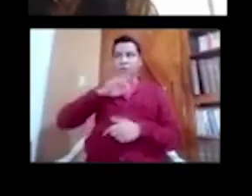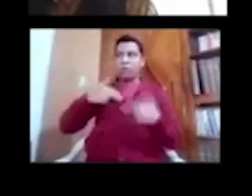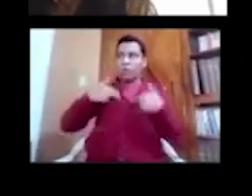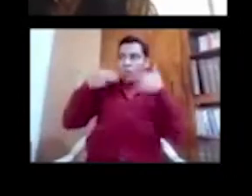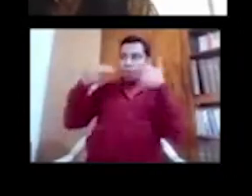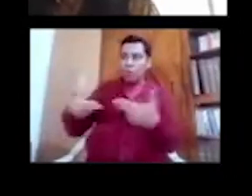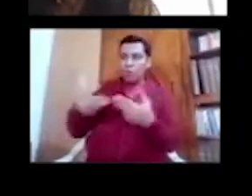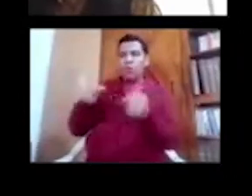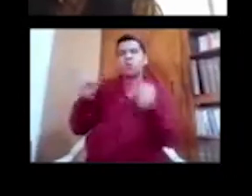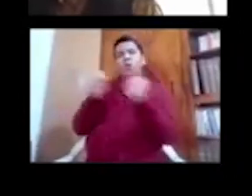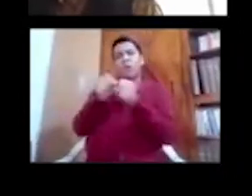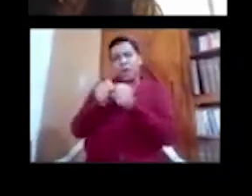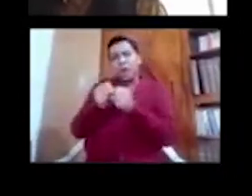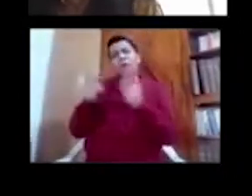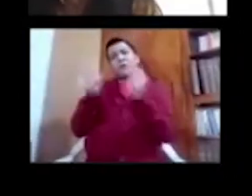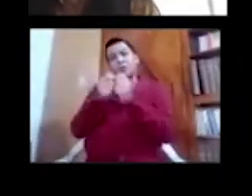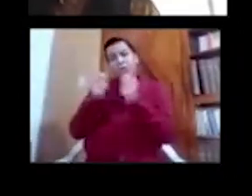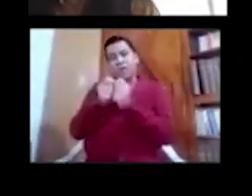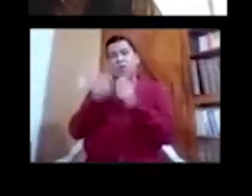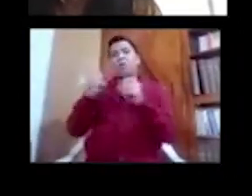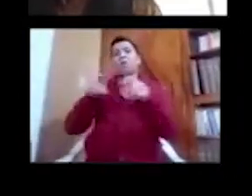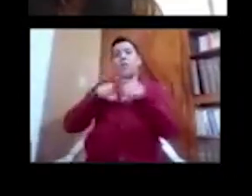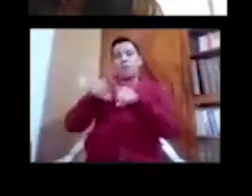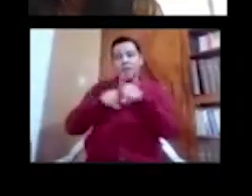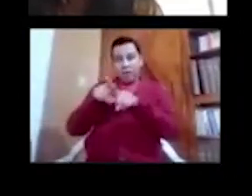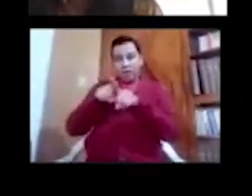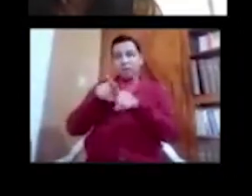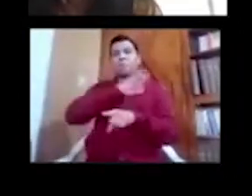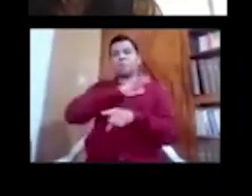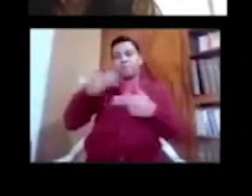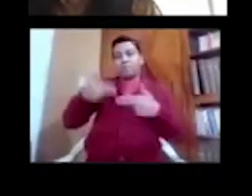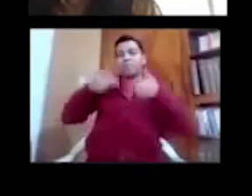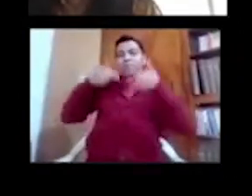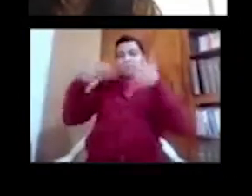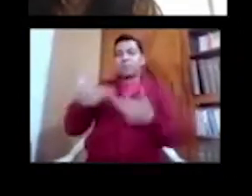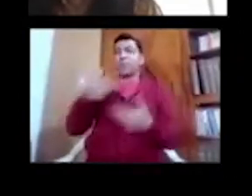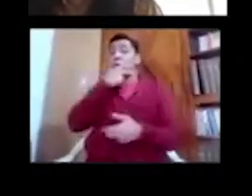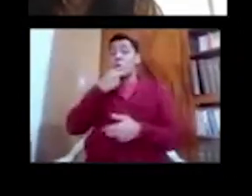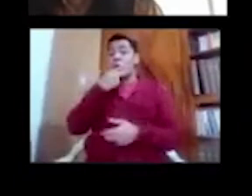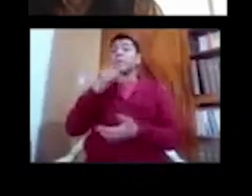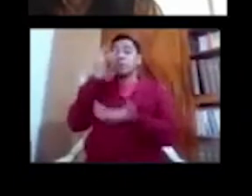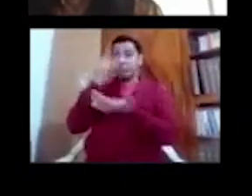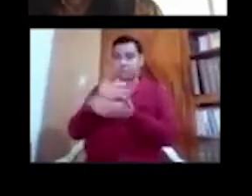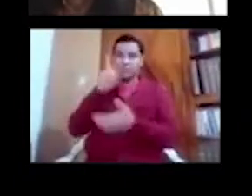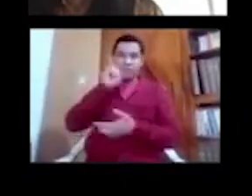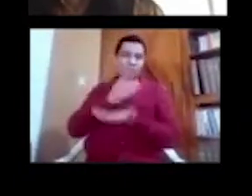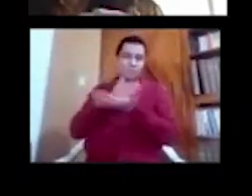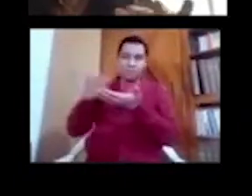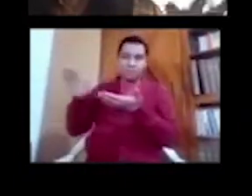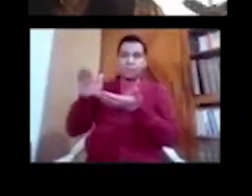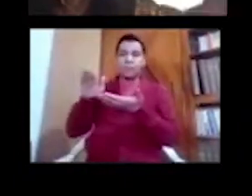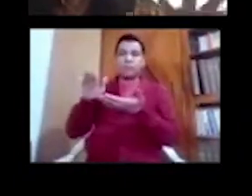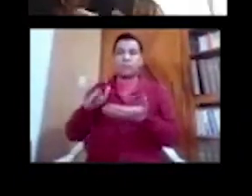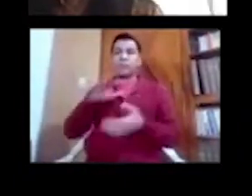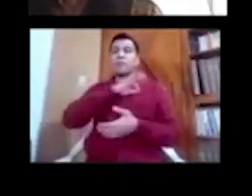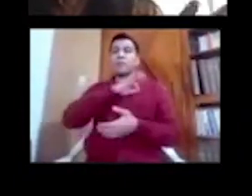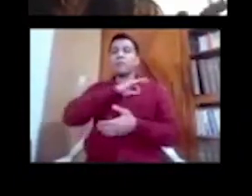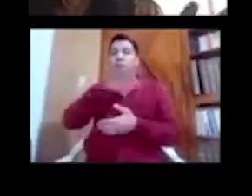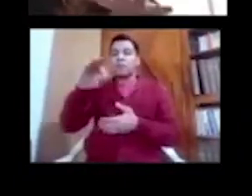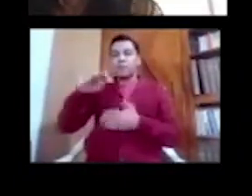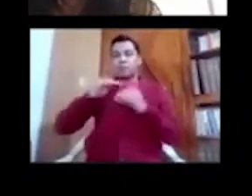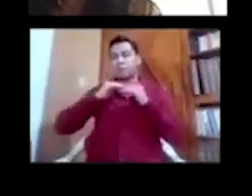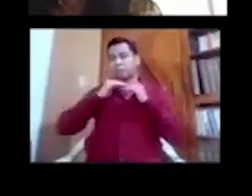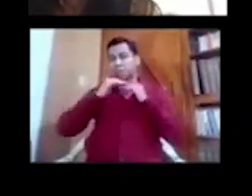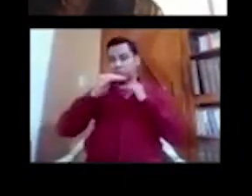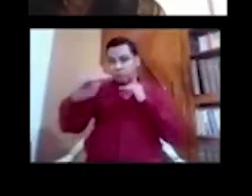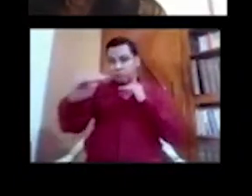sobrino, al primo, al tío, al hermano, siempre hombres, eso sí, pero podría ser horizontal la rama